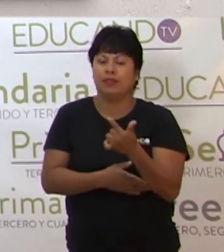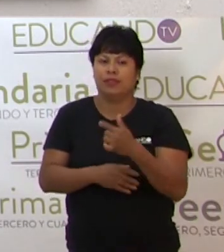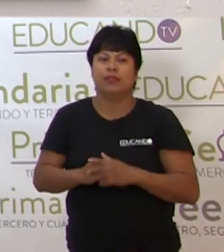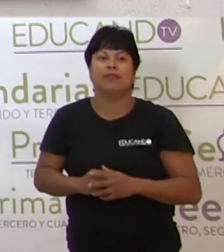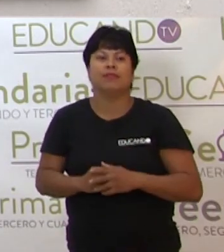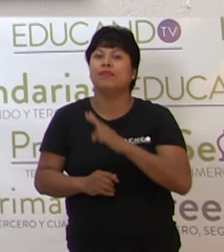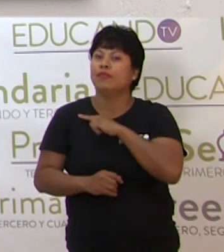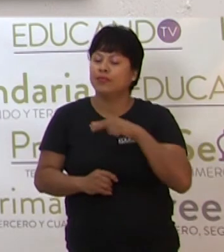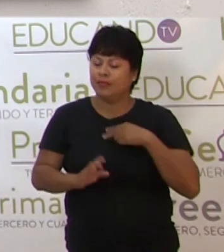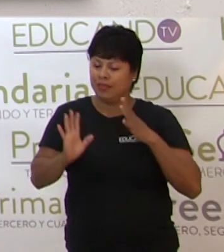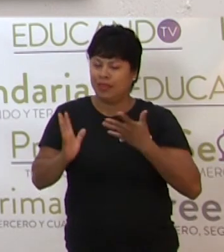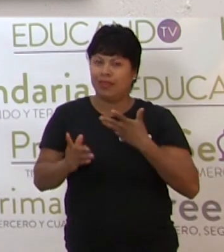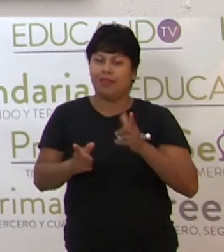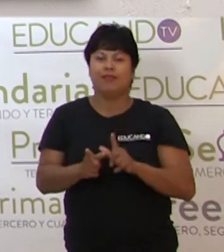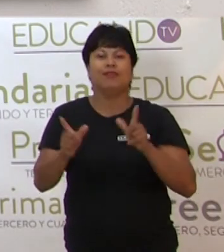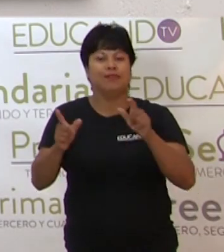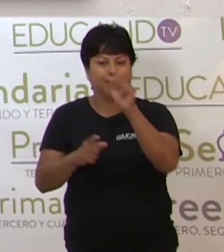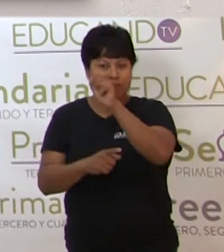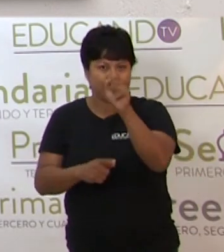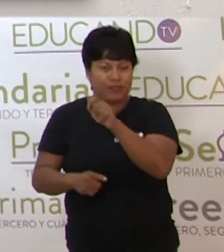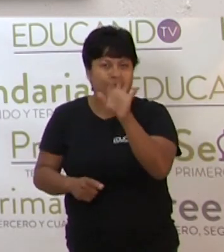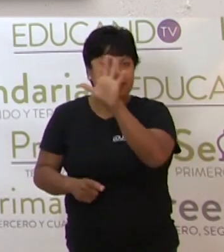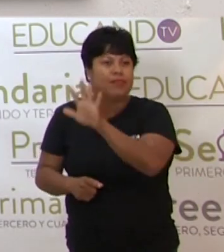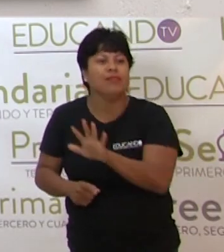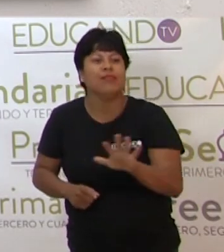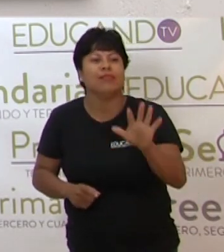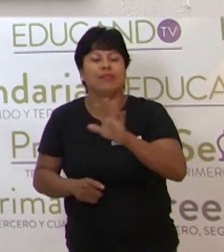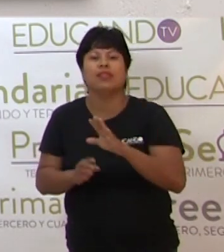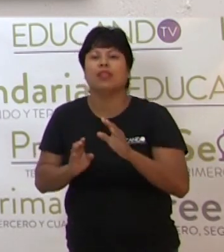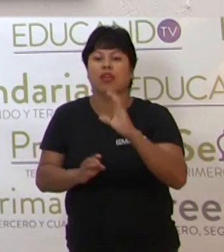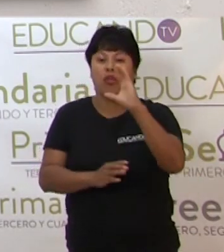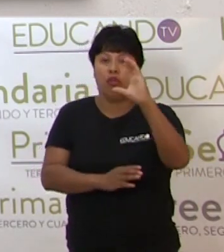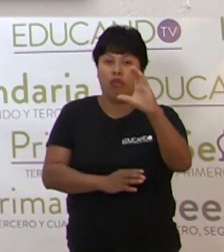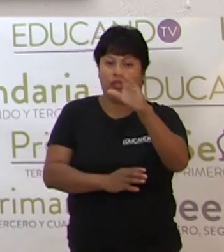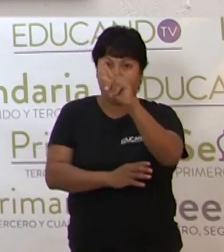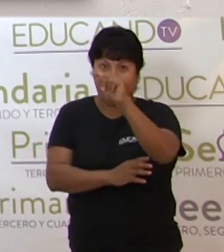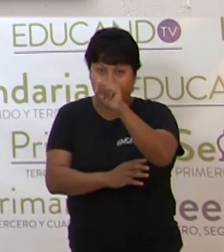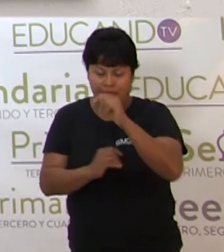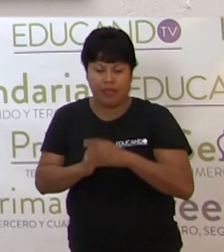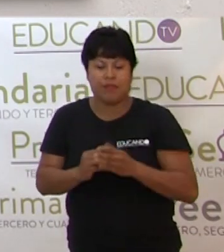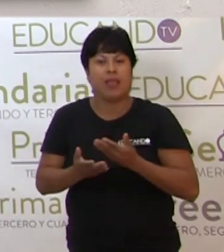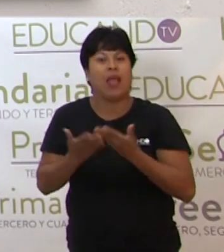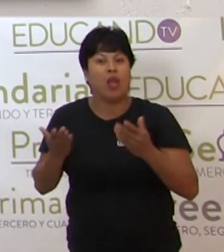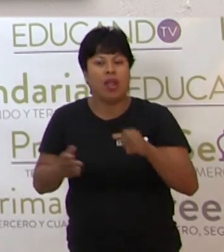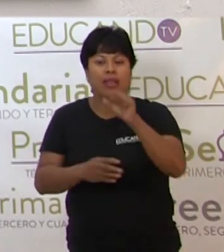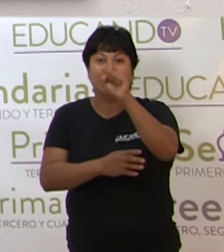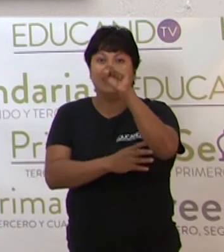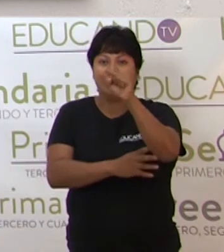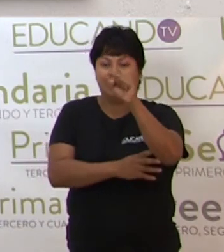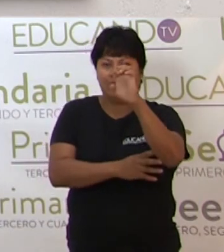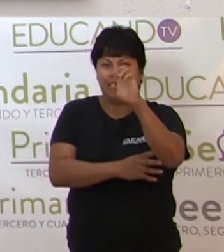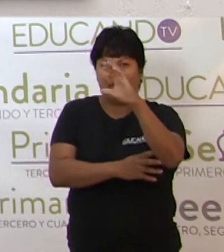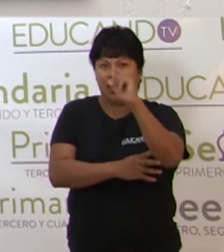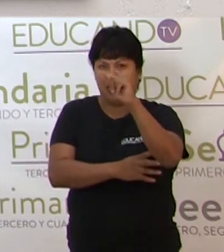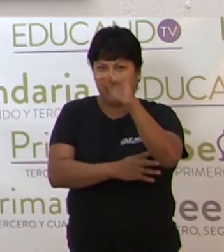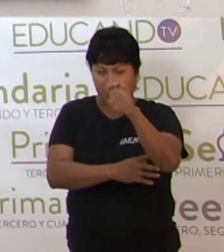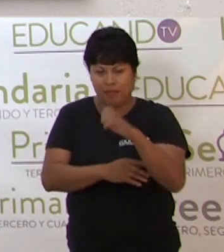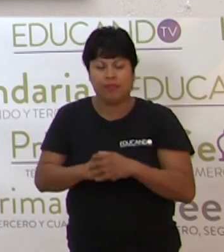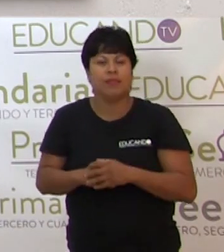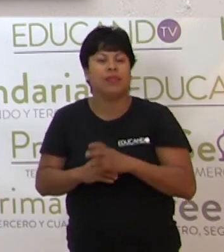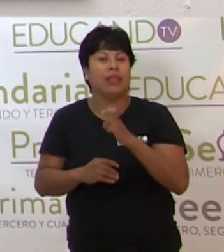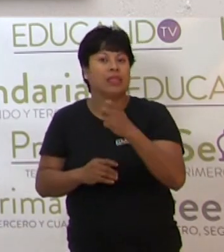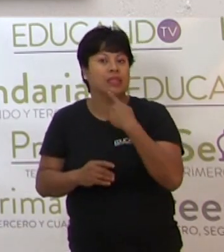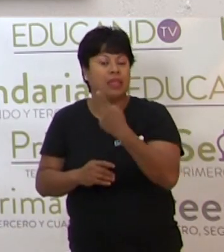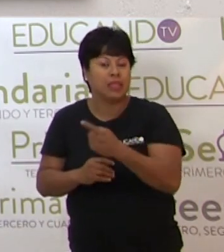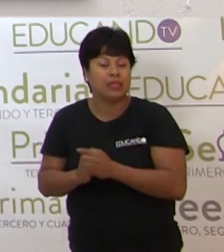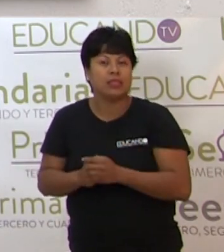Ya tenemos definida la función cotangente. Ahora la secante. ¿Sí? La secante nos dice